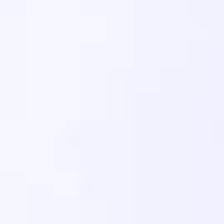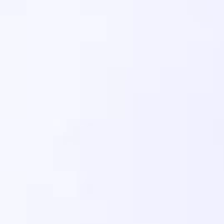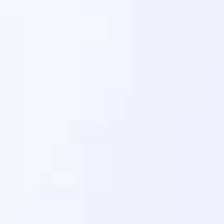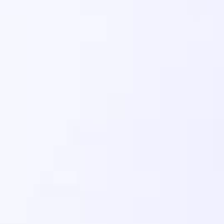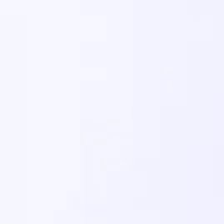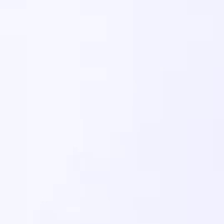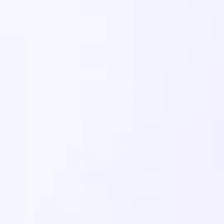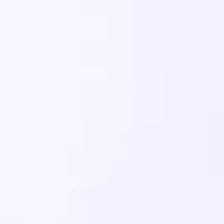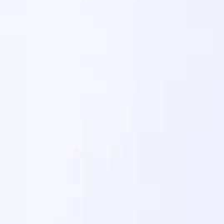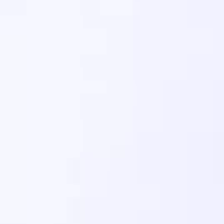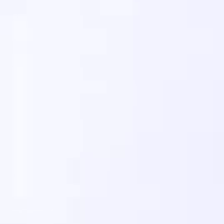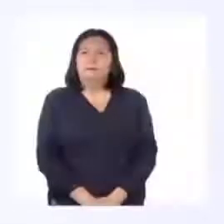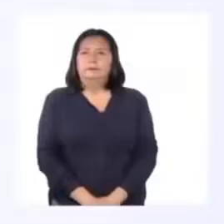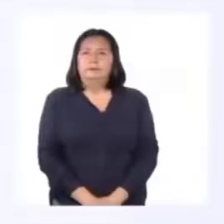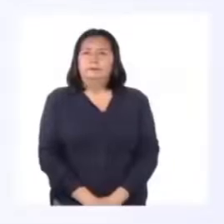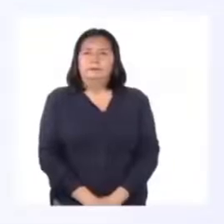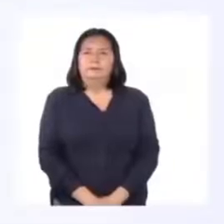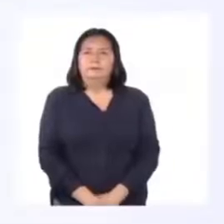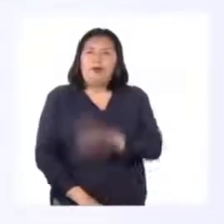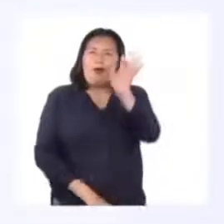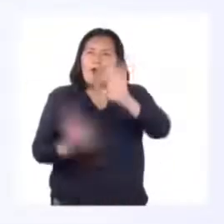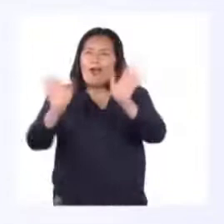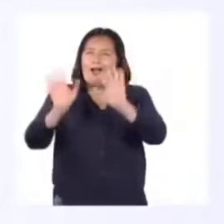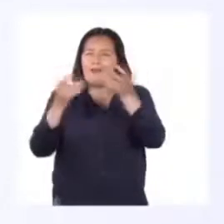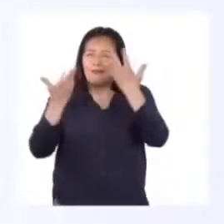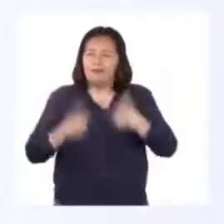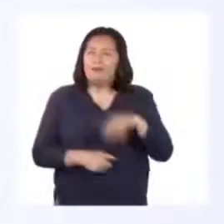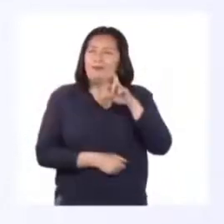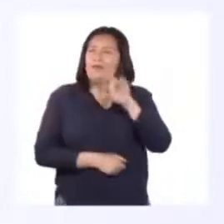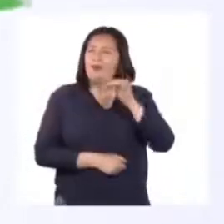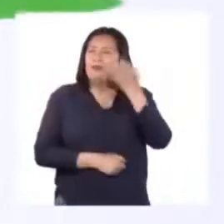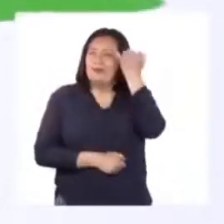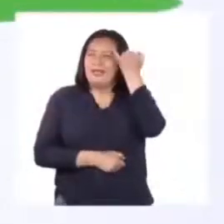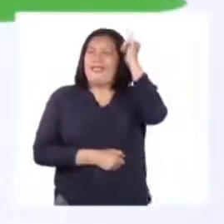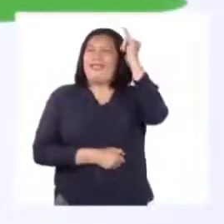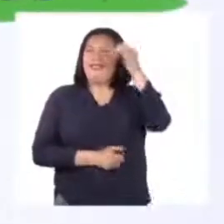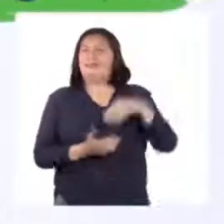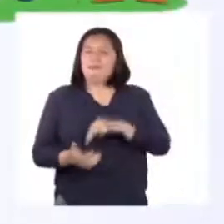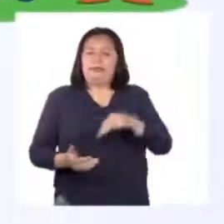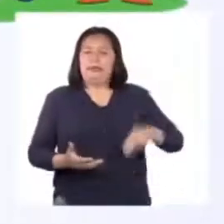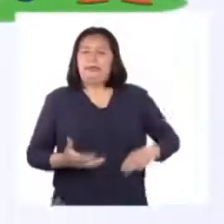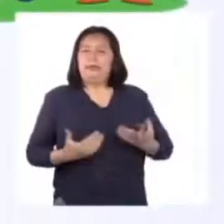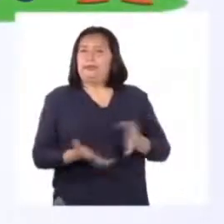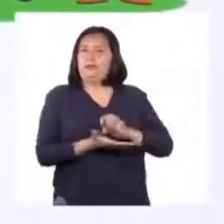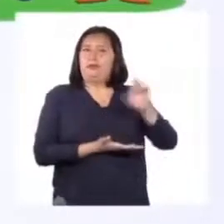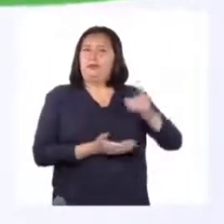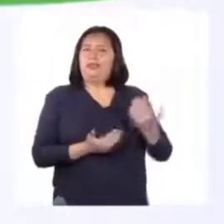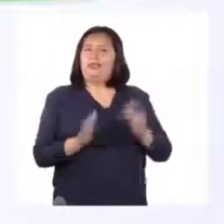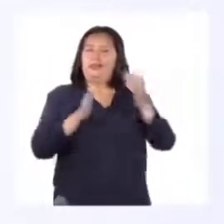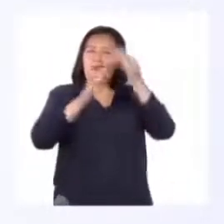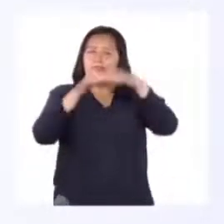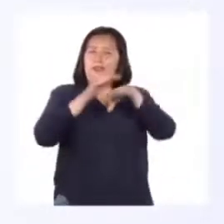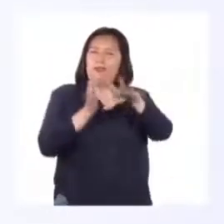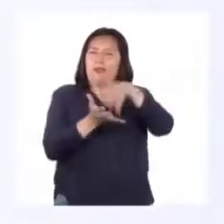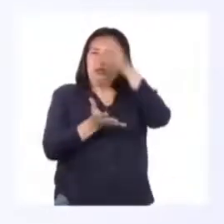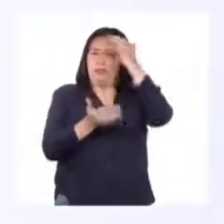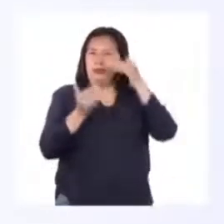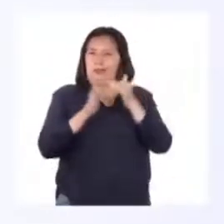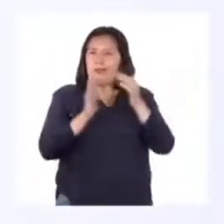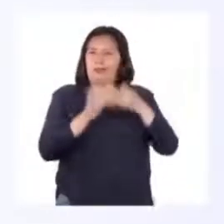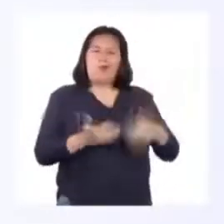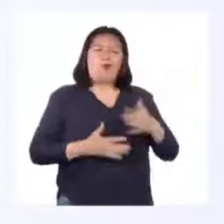Bienvenidas y bienvenidos a Aprendo en Casa, una iniciativa del Ministerio de Educación. Es una alegría enorme encontrarme en este espacio